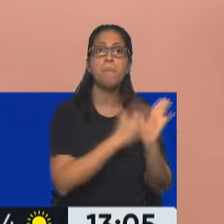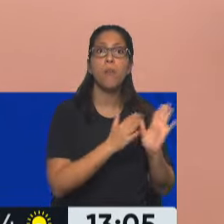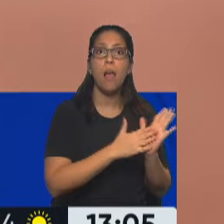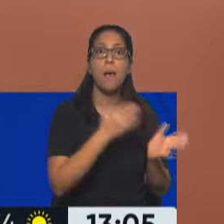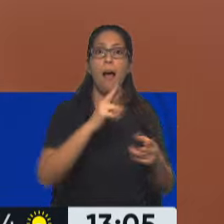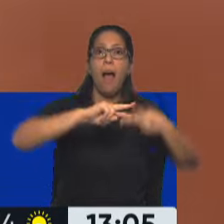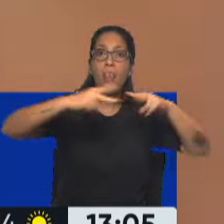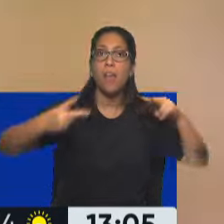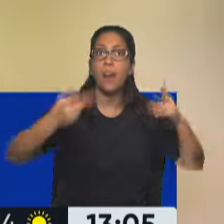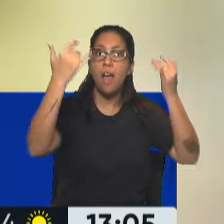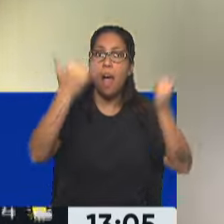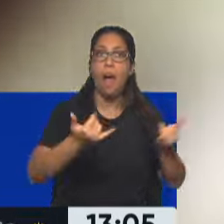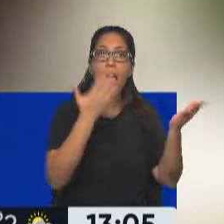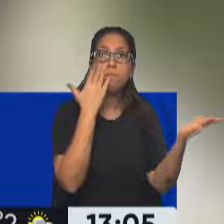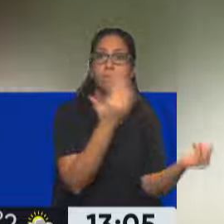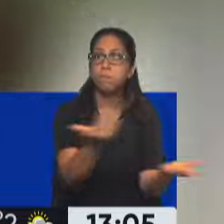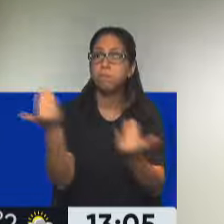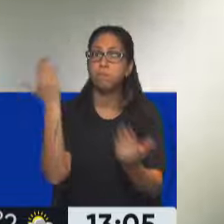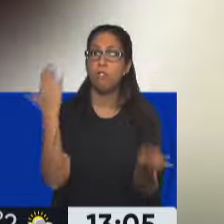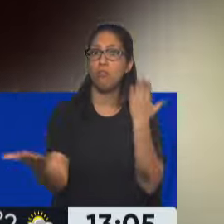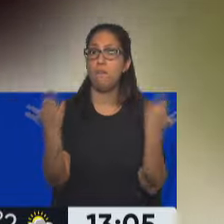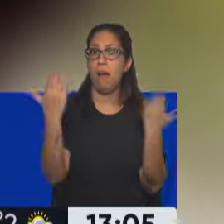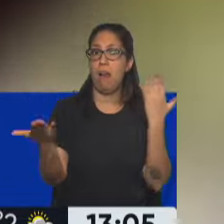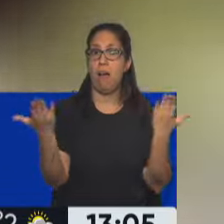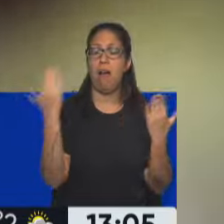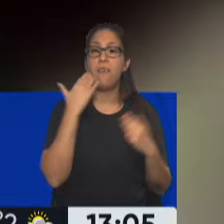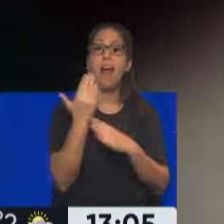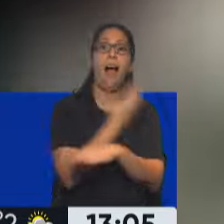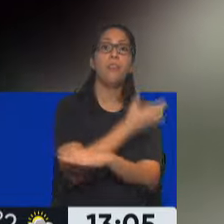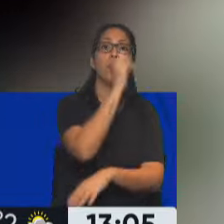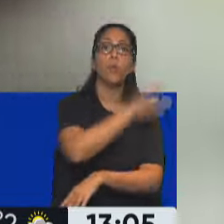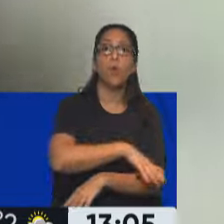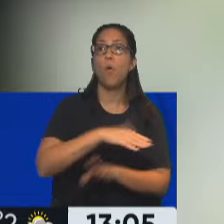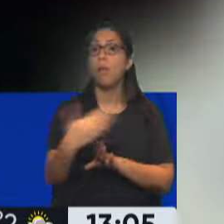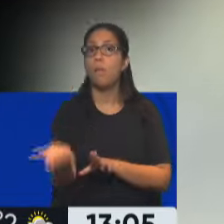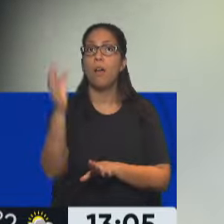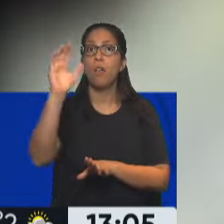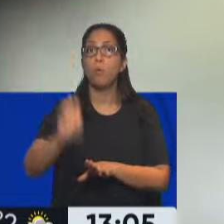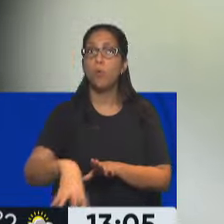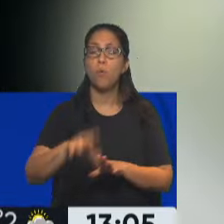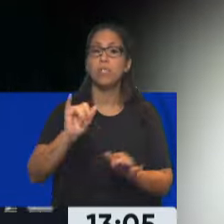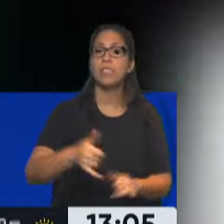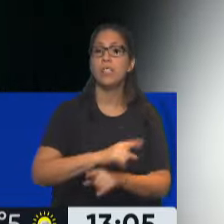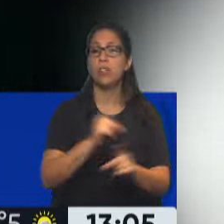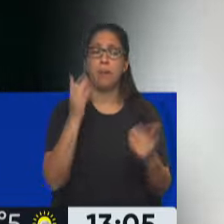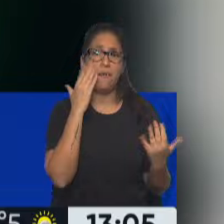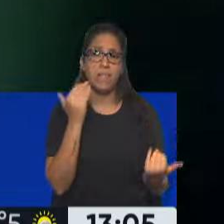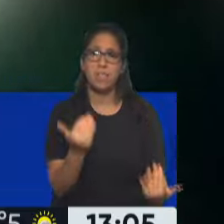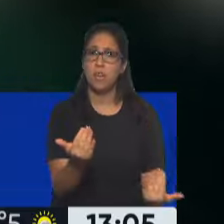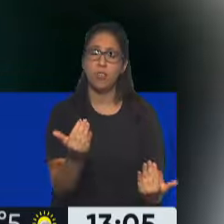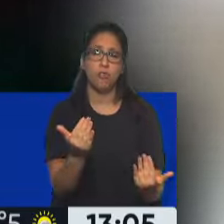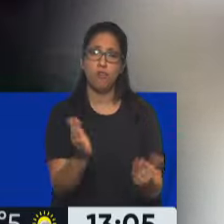determinar este la preexistencia en el lugar de Lan Pero bueno una investigación que que nos